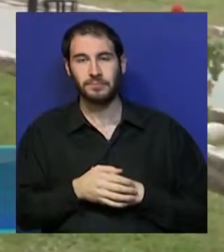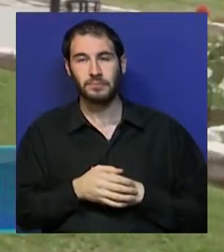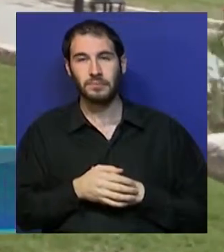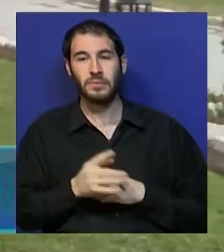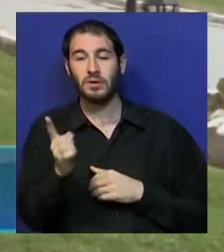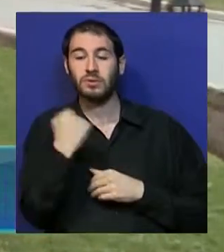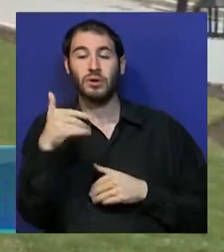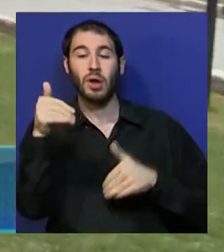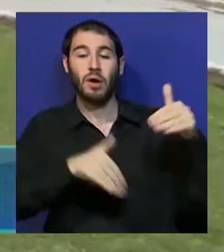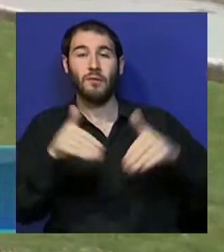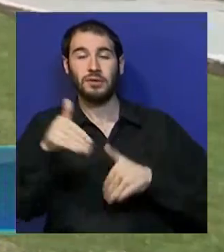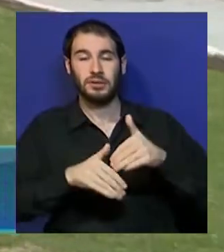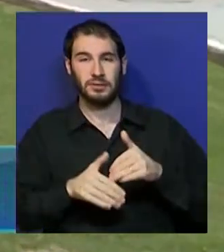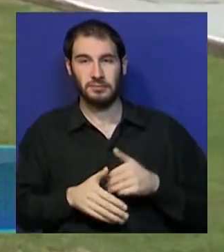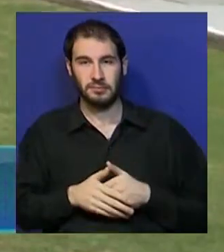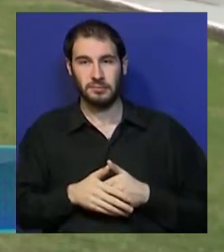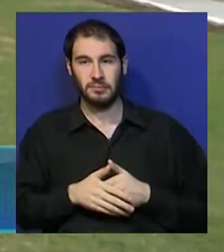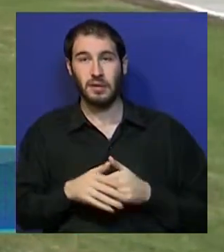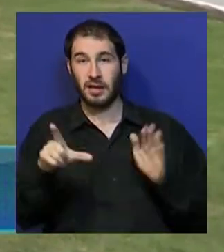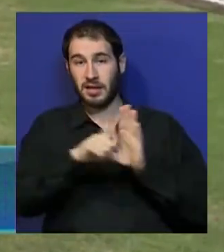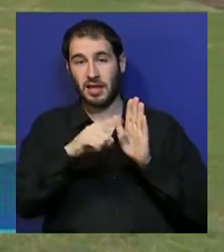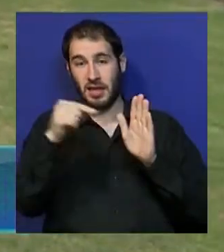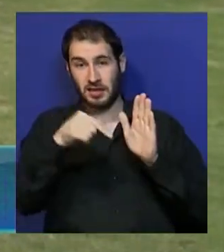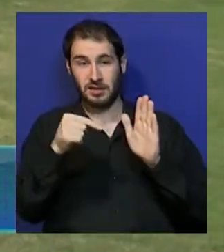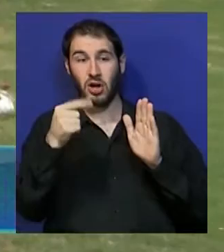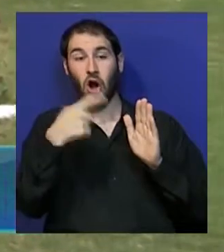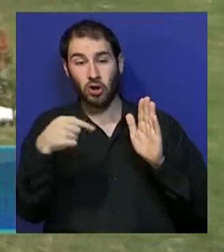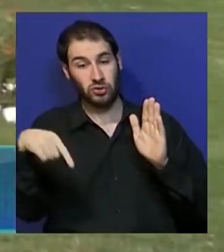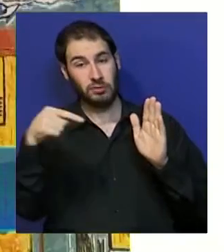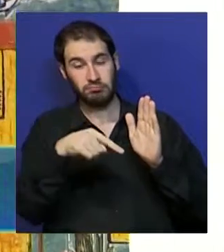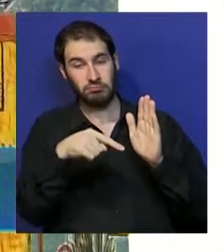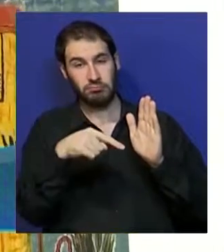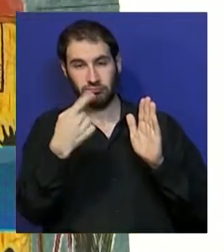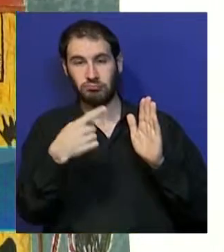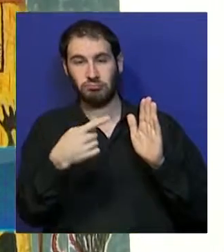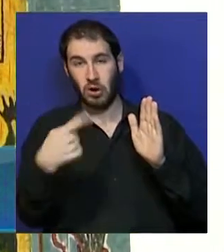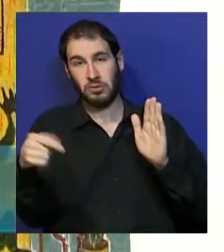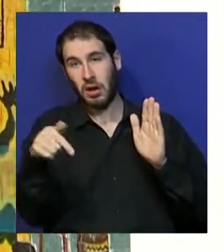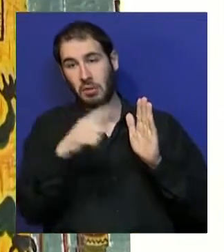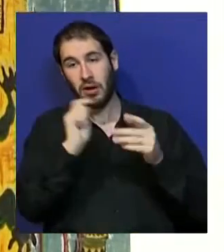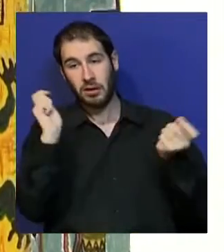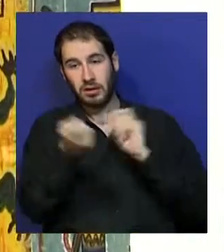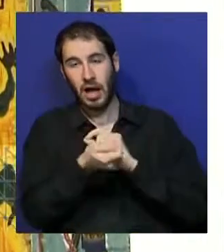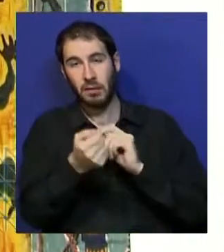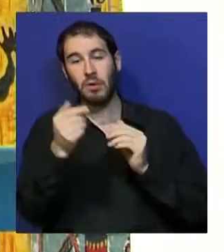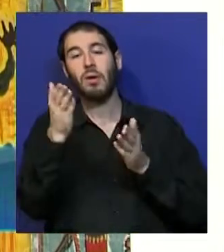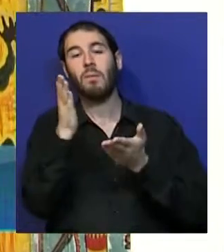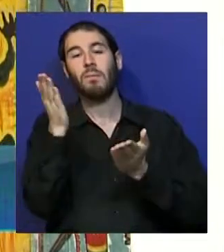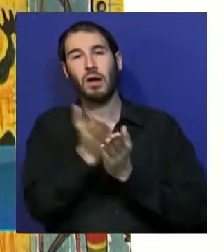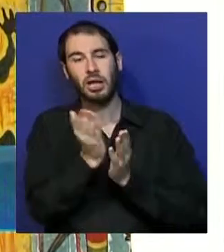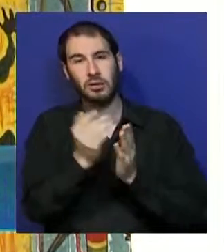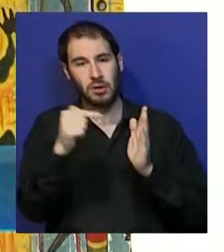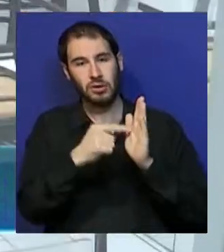vamos a votar porque la ley consideramos que tiene algunas reformas al Código Procesal Penal